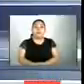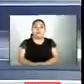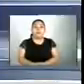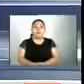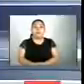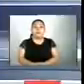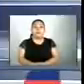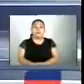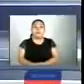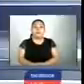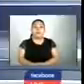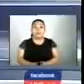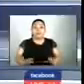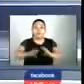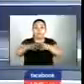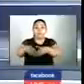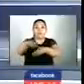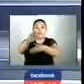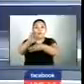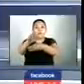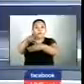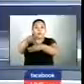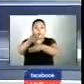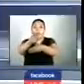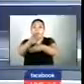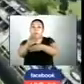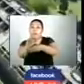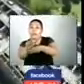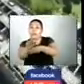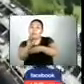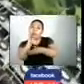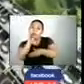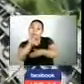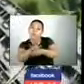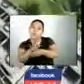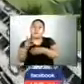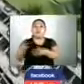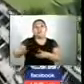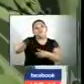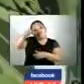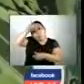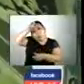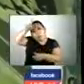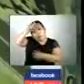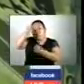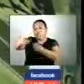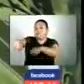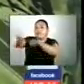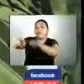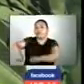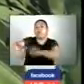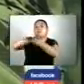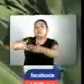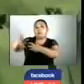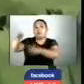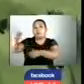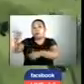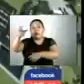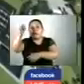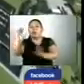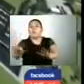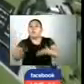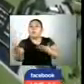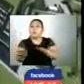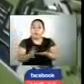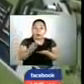Y la Comisión Ejecutiva Hidroeléctrica del río Lempa, CEL, ha revelado que un consorcio alemán ha ganado el concurso público internacional para el diseño